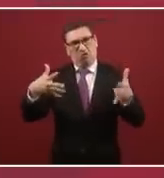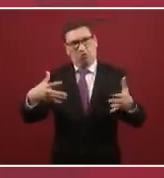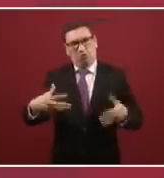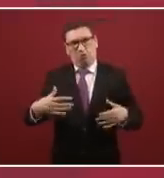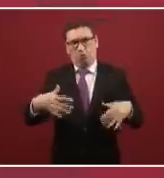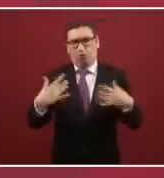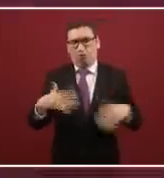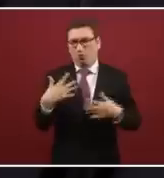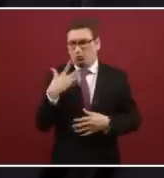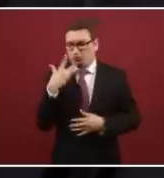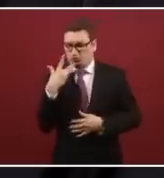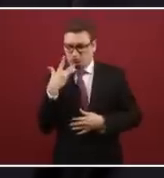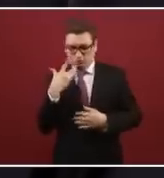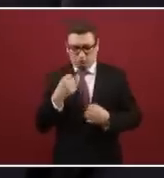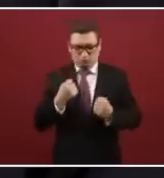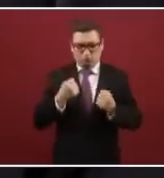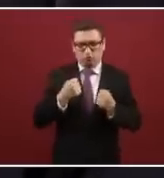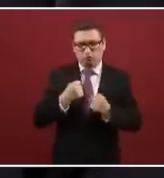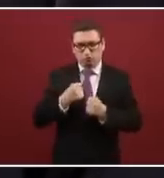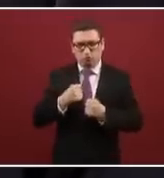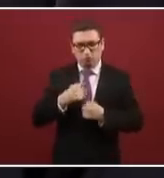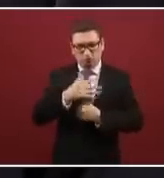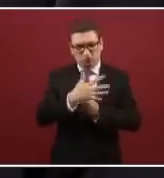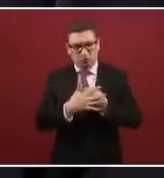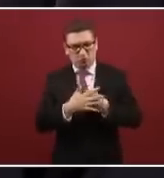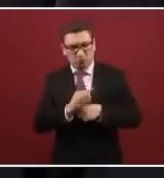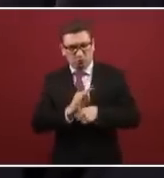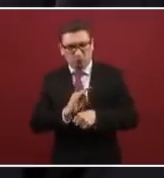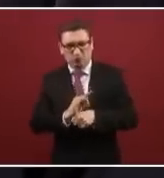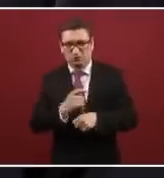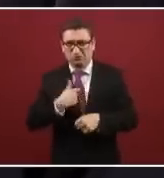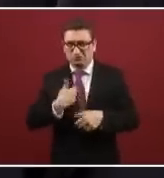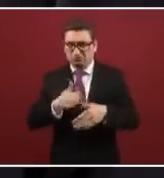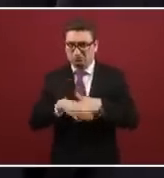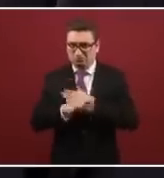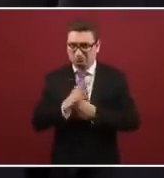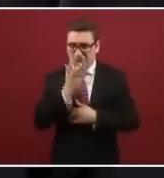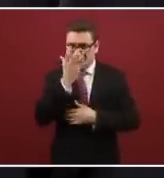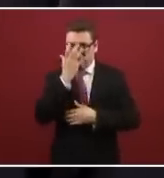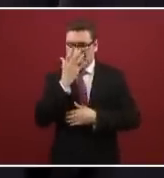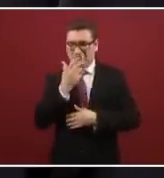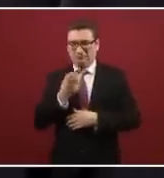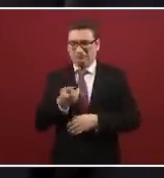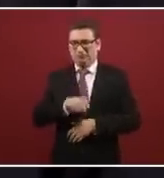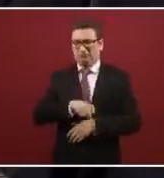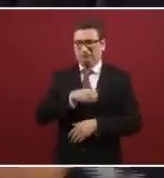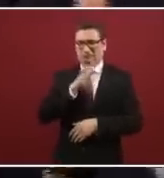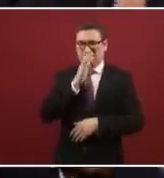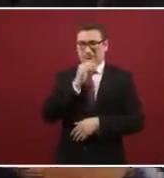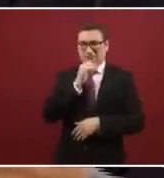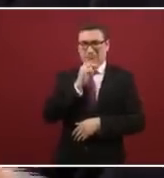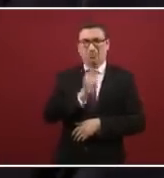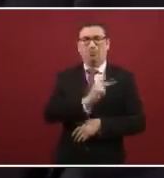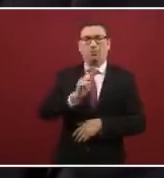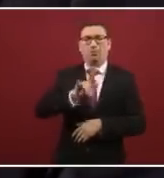blindadas, que me daría pena subirme a una camioneta de esas, pues es como el